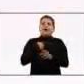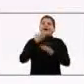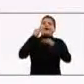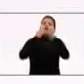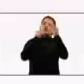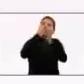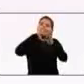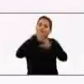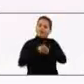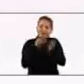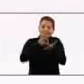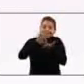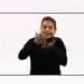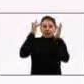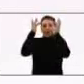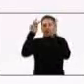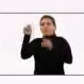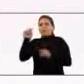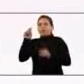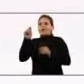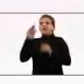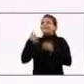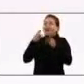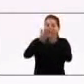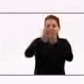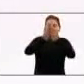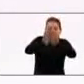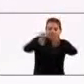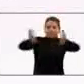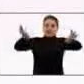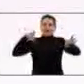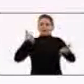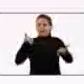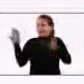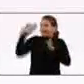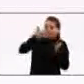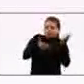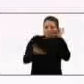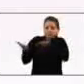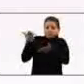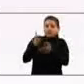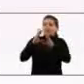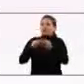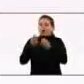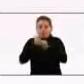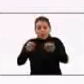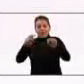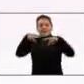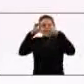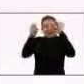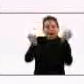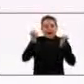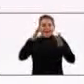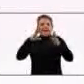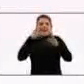Trabajamos para construir un sistema de educación pública que les abra las puertas a los jóvenes y los acompañe, para que